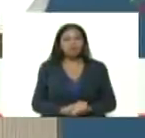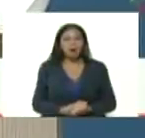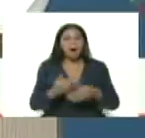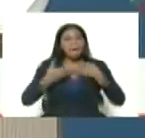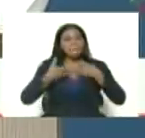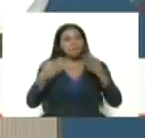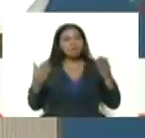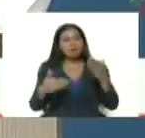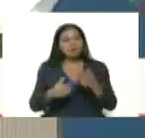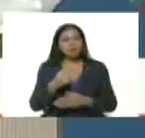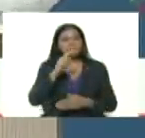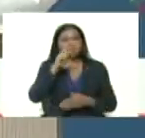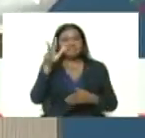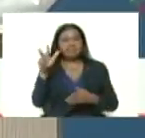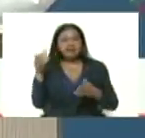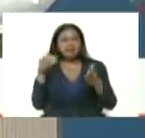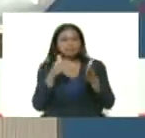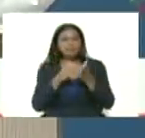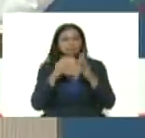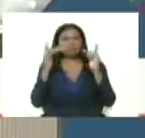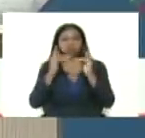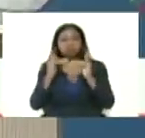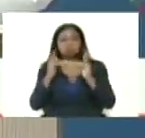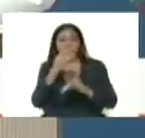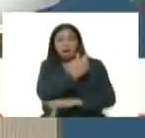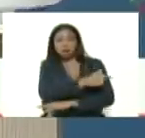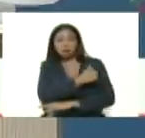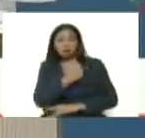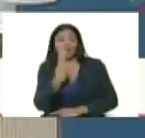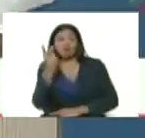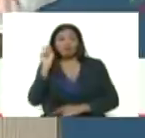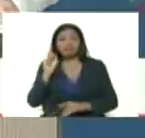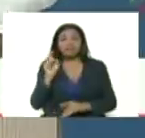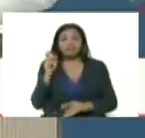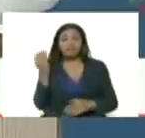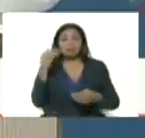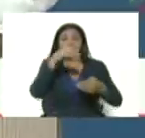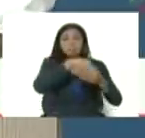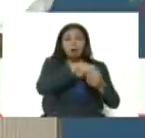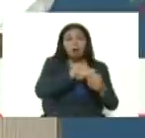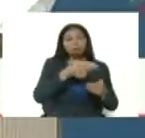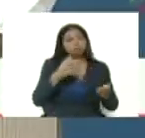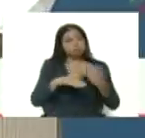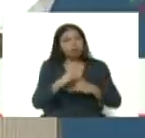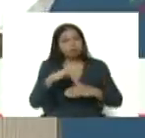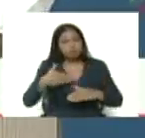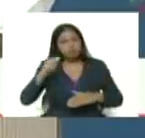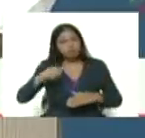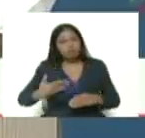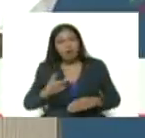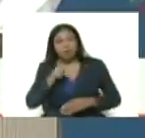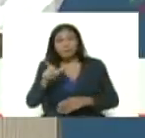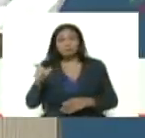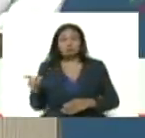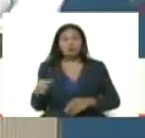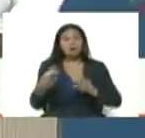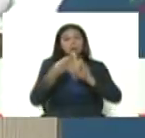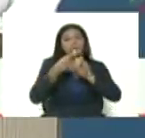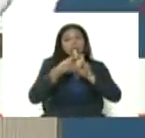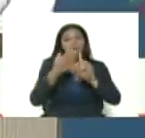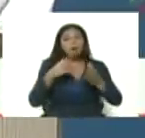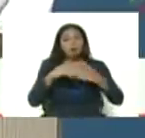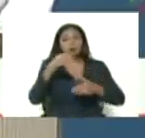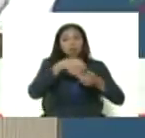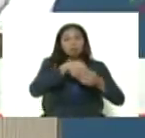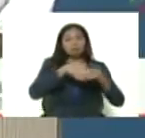disposición de más de 23.000 camas para tener en situación de aislamiento a todos los pacientes que hayan resultado positivos,